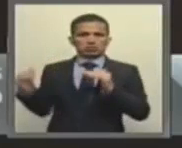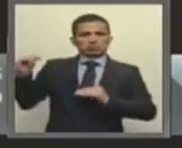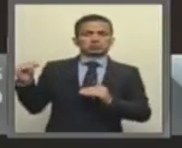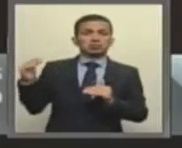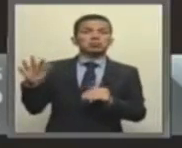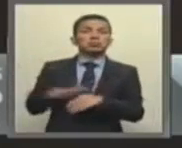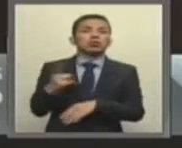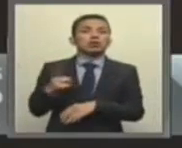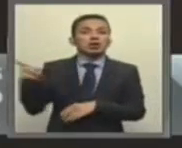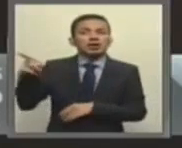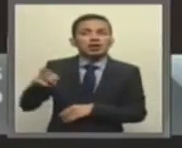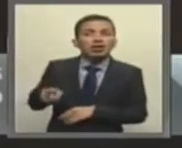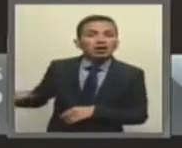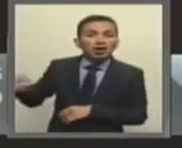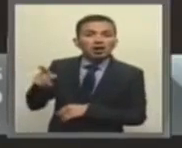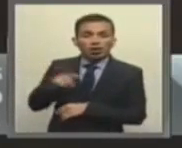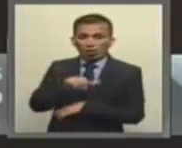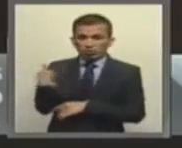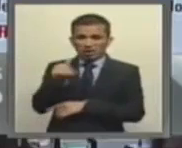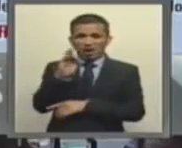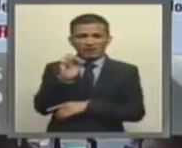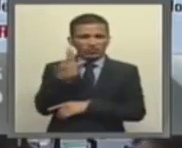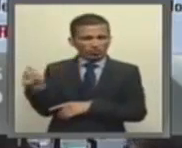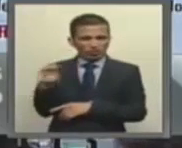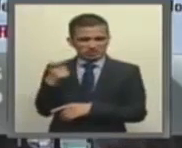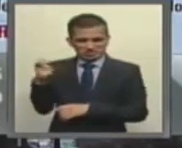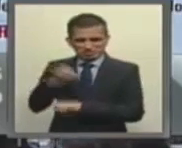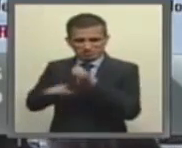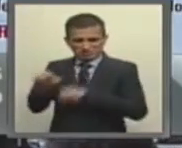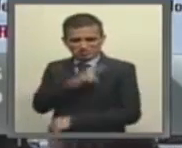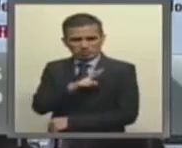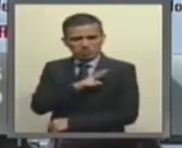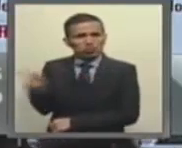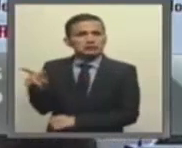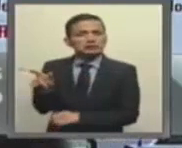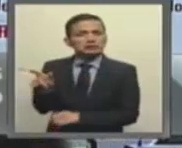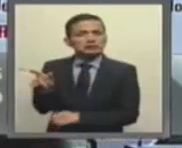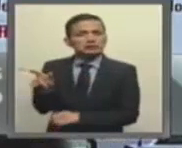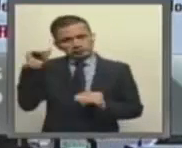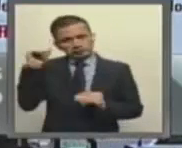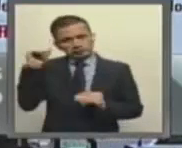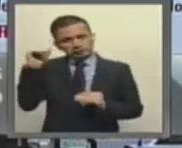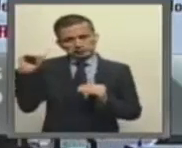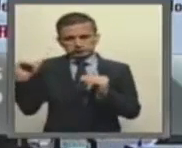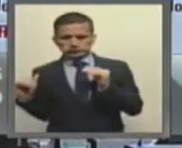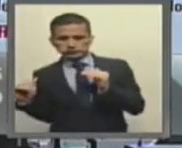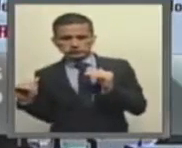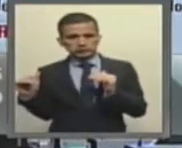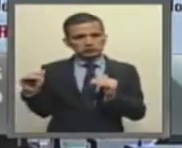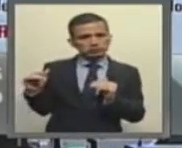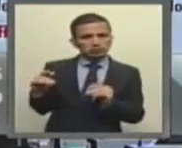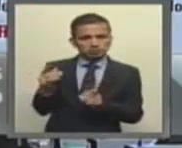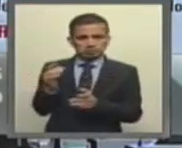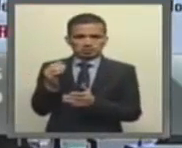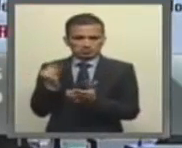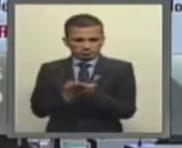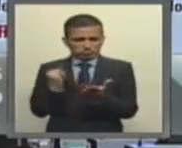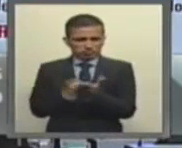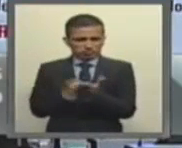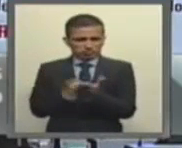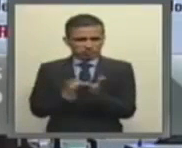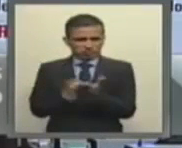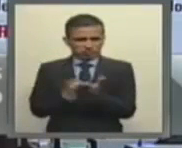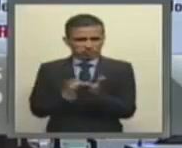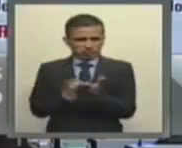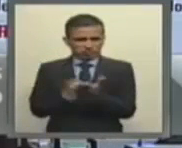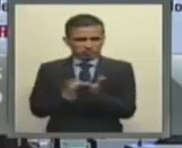demás Afores mantengan sus comisiones sin dispararse. El proyecto de decreto plantea que debido